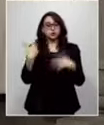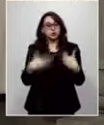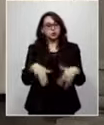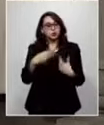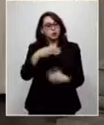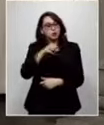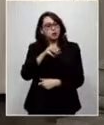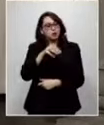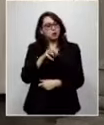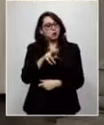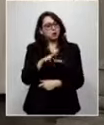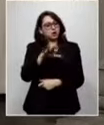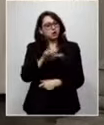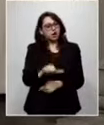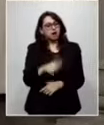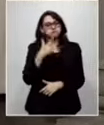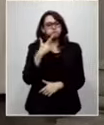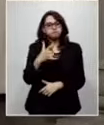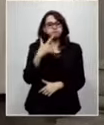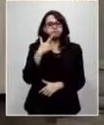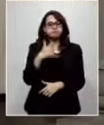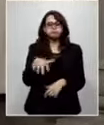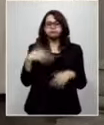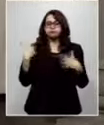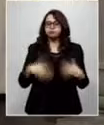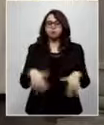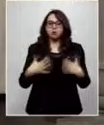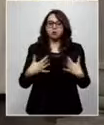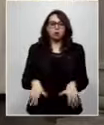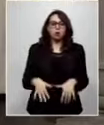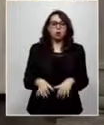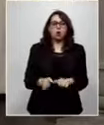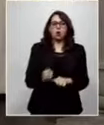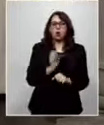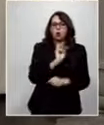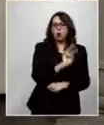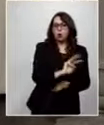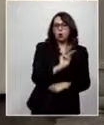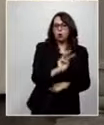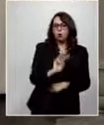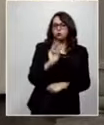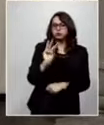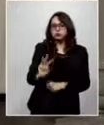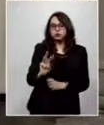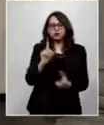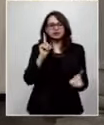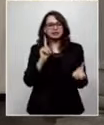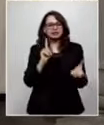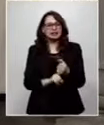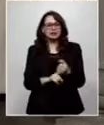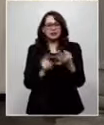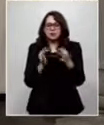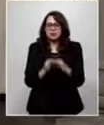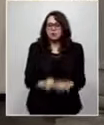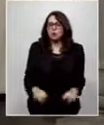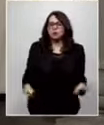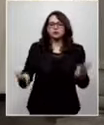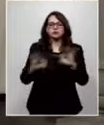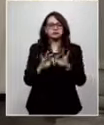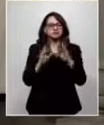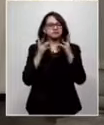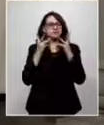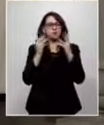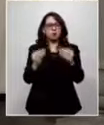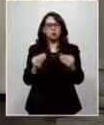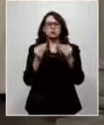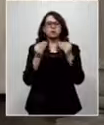Memórica. Es la página web más importante en donde se contiene una enorme